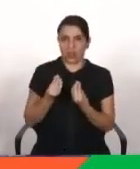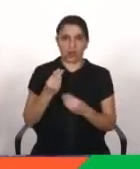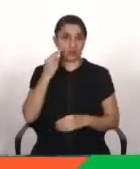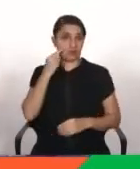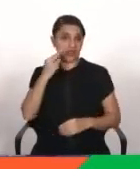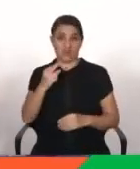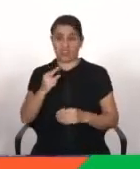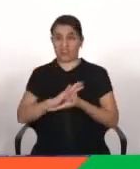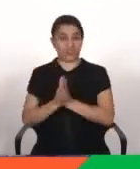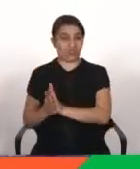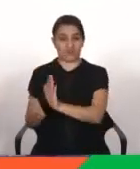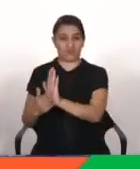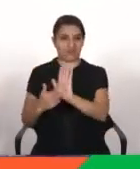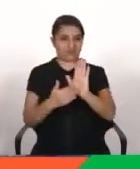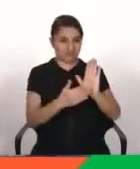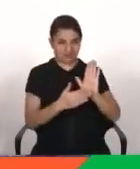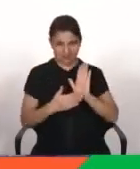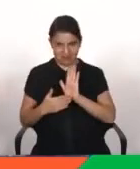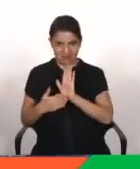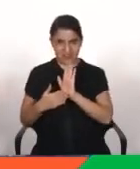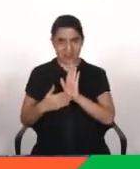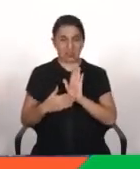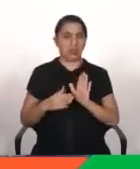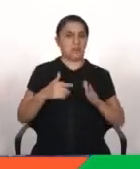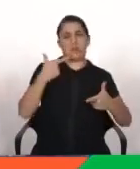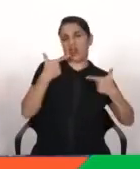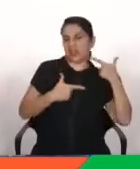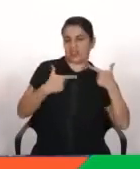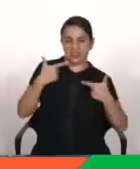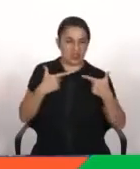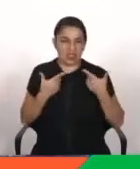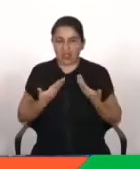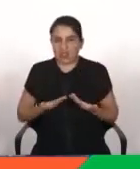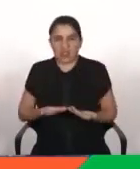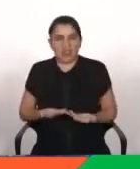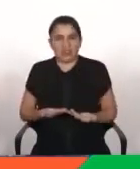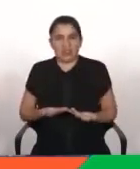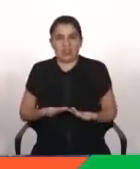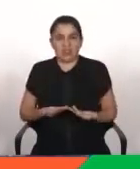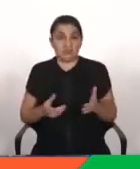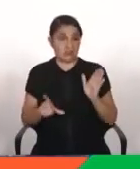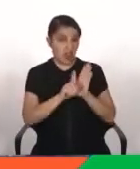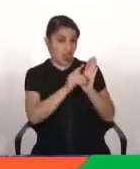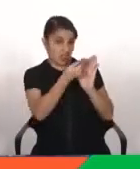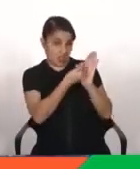en muchas, en muchos ámbitos, por ejemplo, en política. Se ve que las leyes